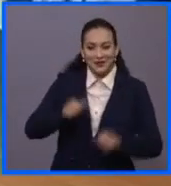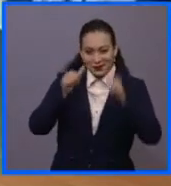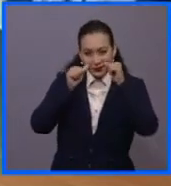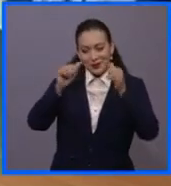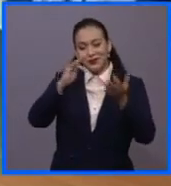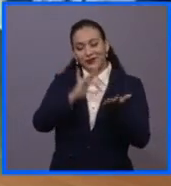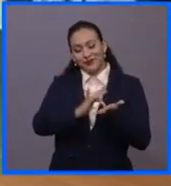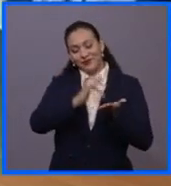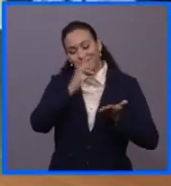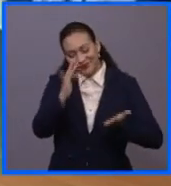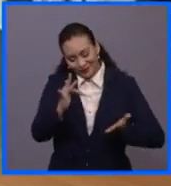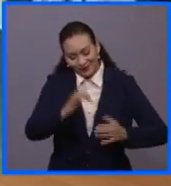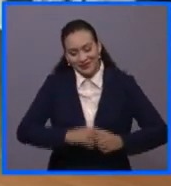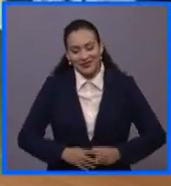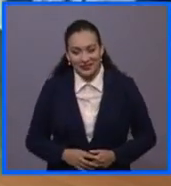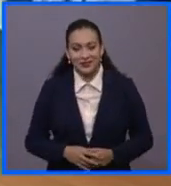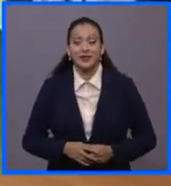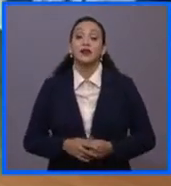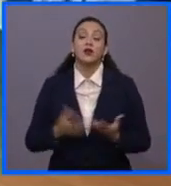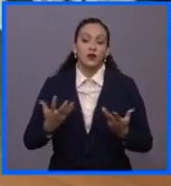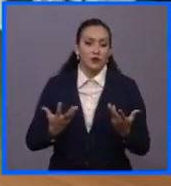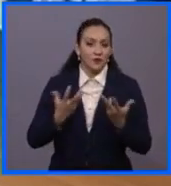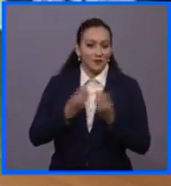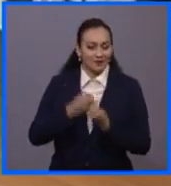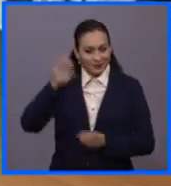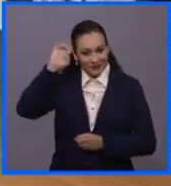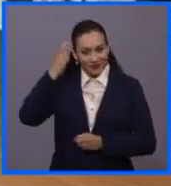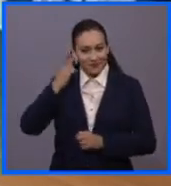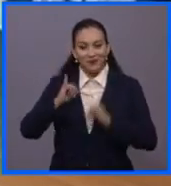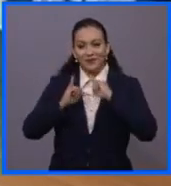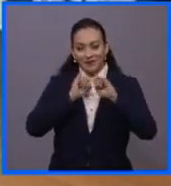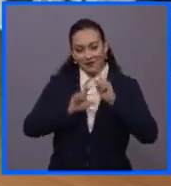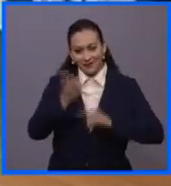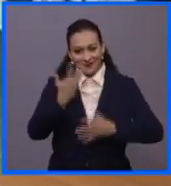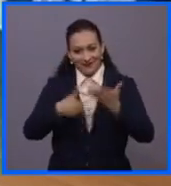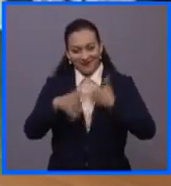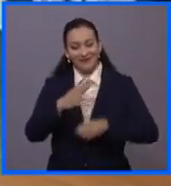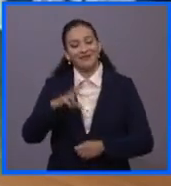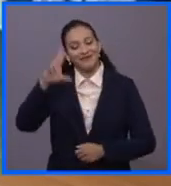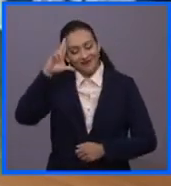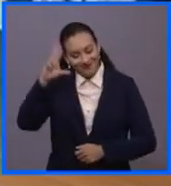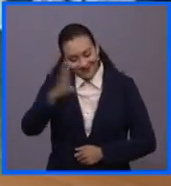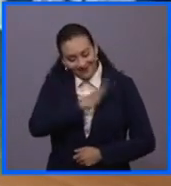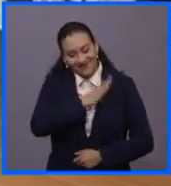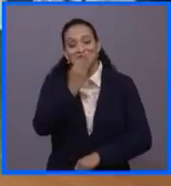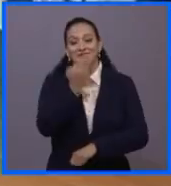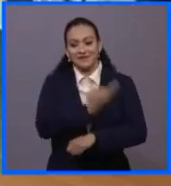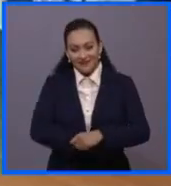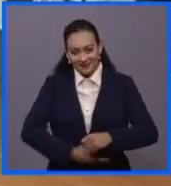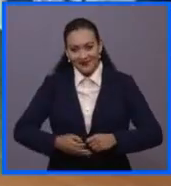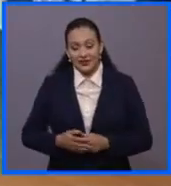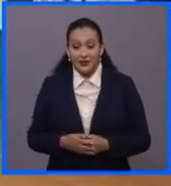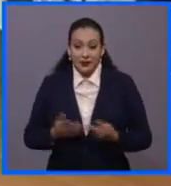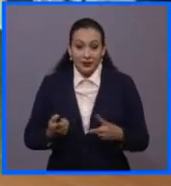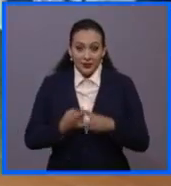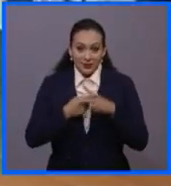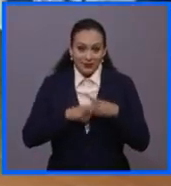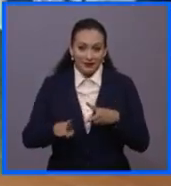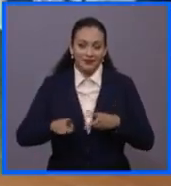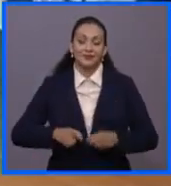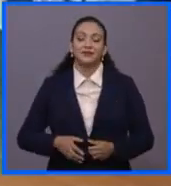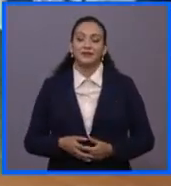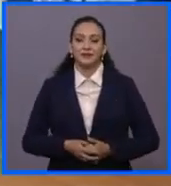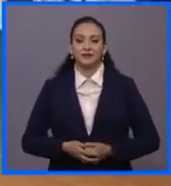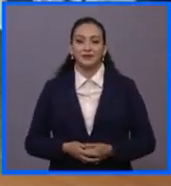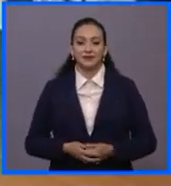todo este equipo de trabajo les saludamos con mucho gusto a Osiris Rostro en la interpretación en lengua de señas mexicana. Vámonos con